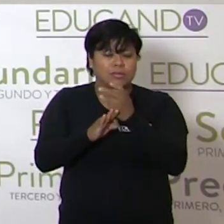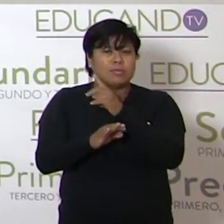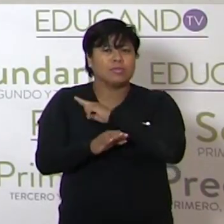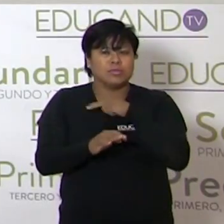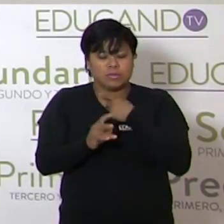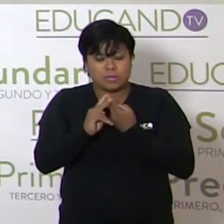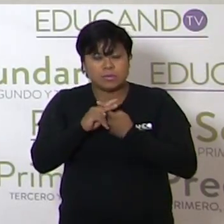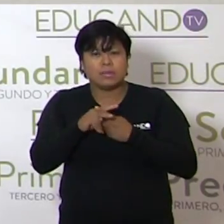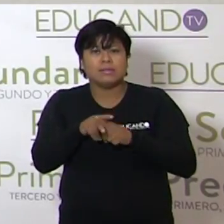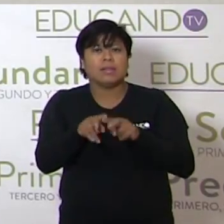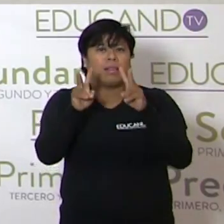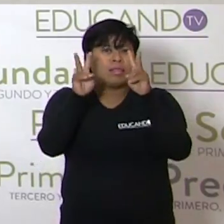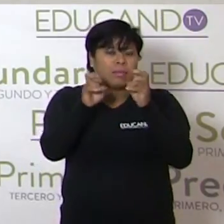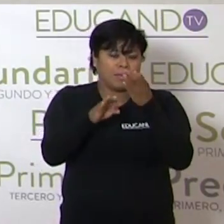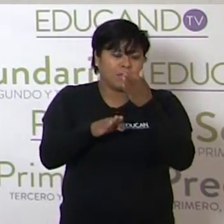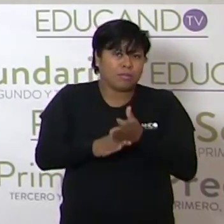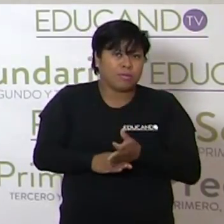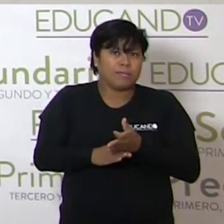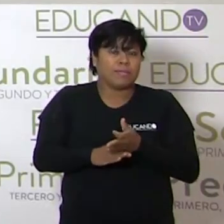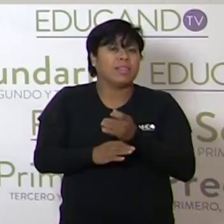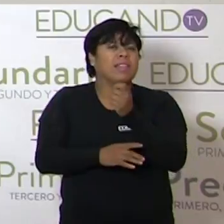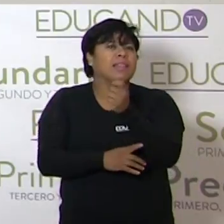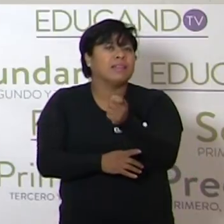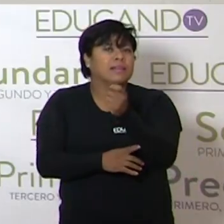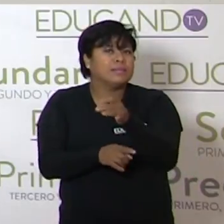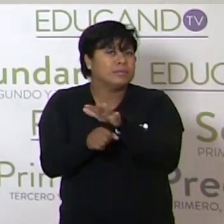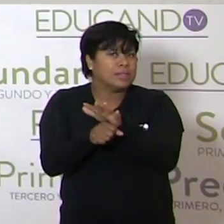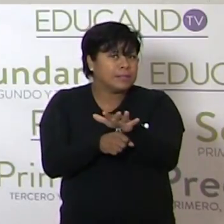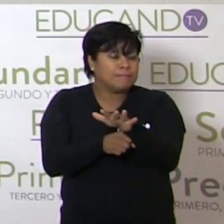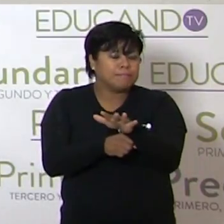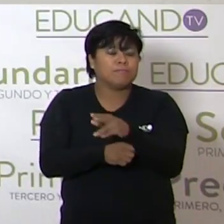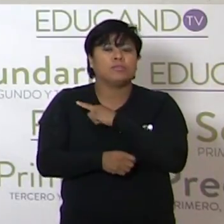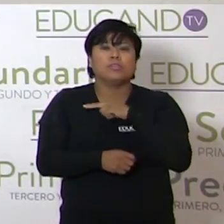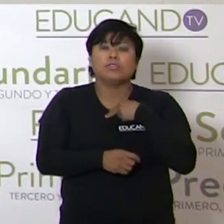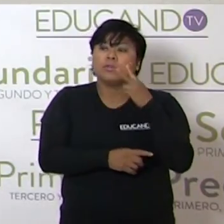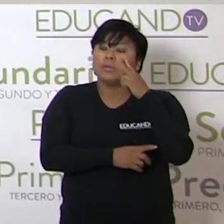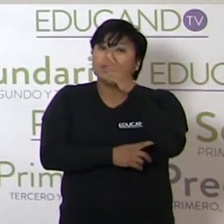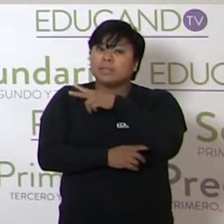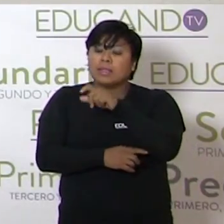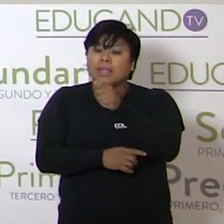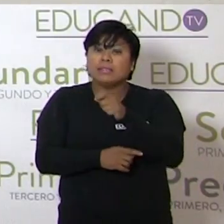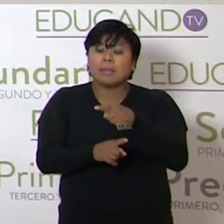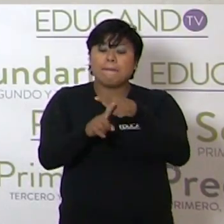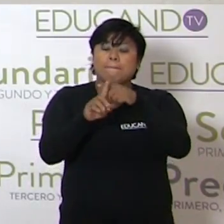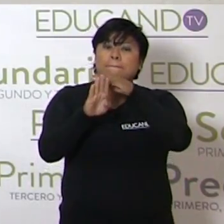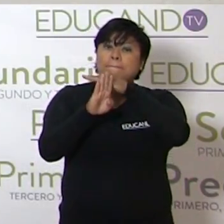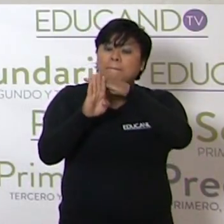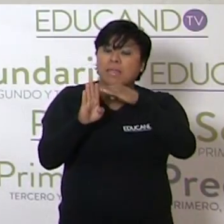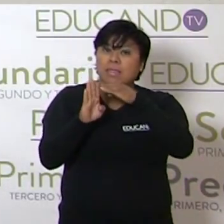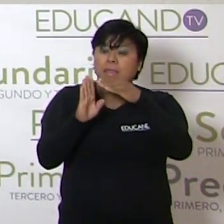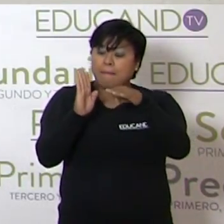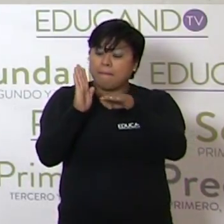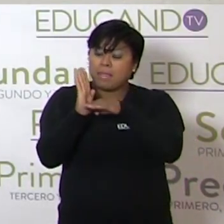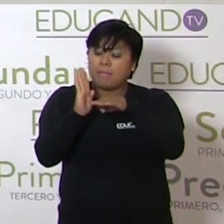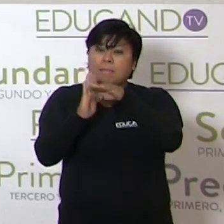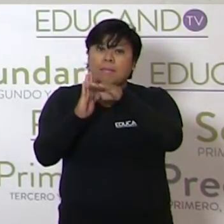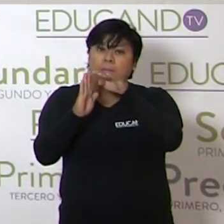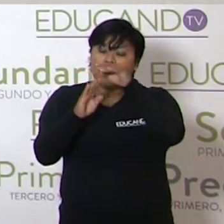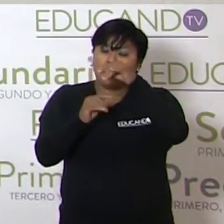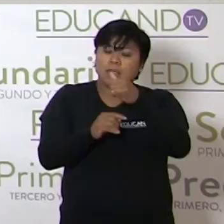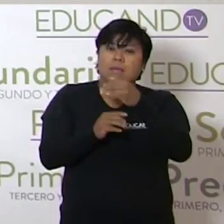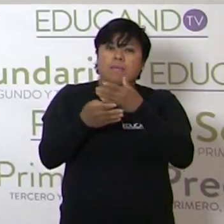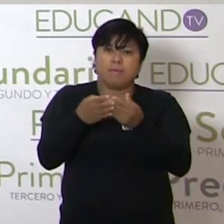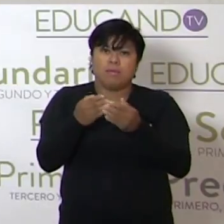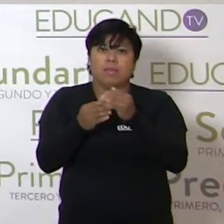tema que vamos a ver el día de hoy, que es el siguiente? Vamos a ver lo que es la media, mediana y la moda. Y como siempre, niñas y